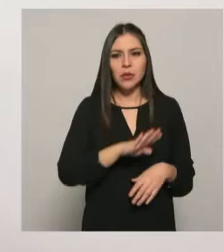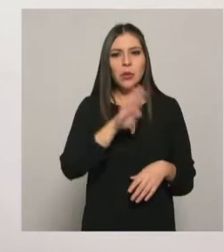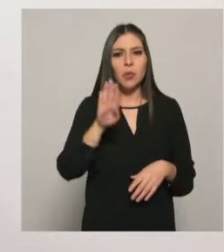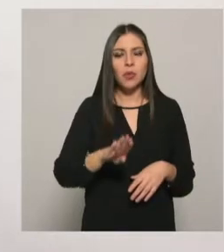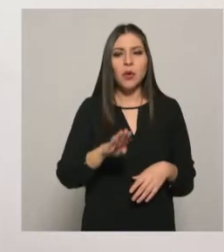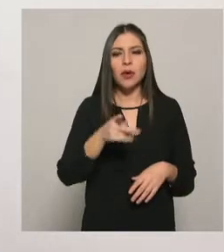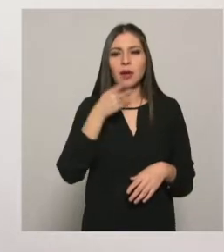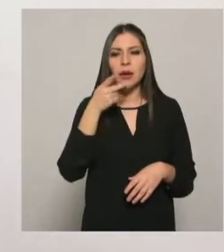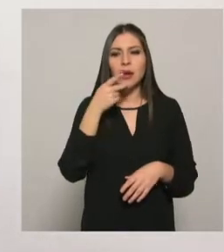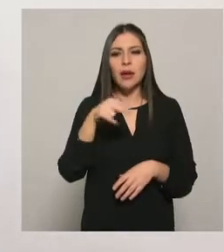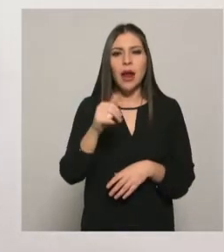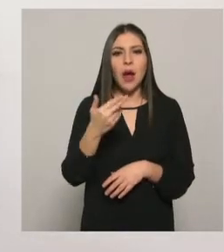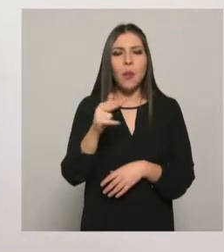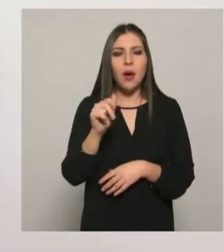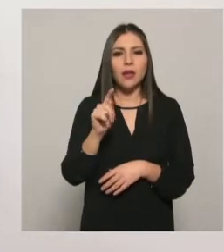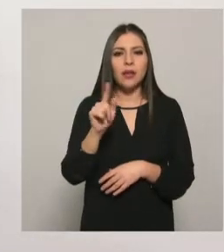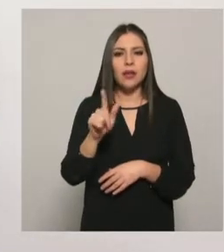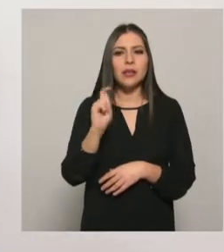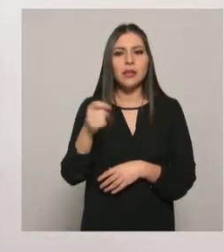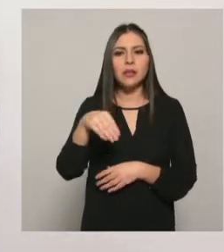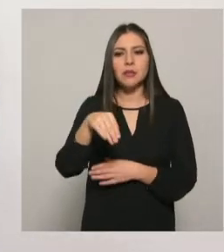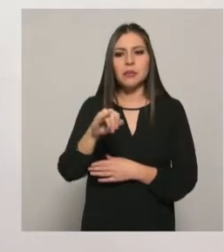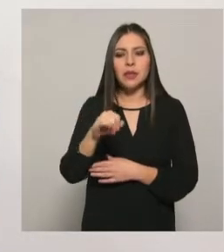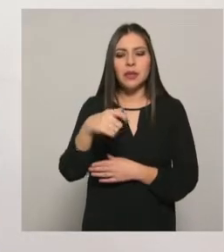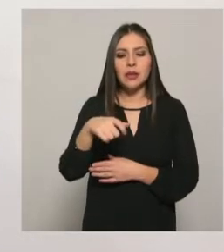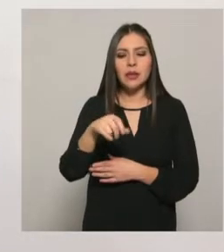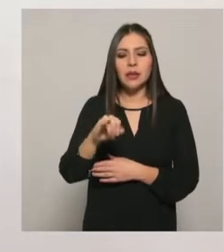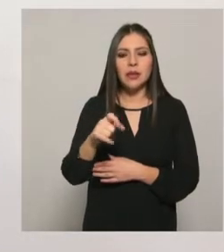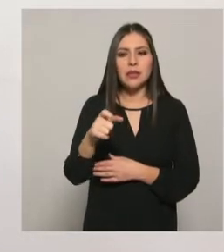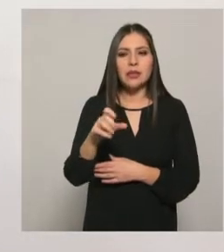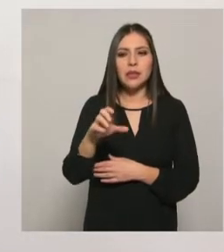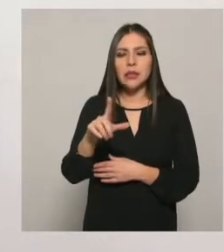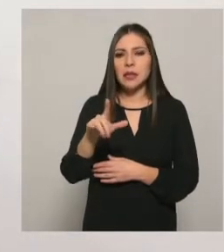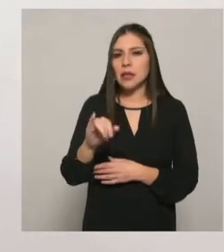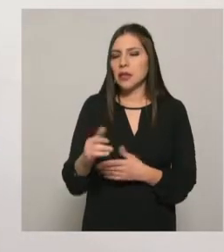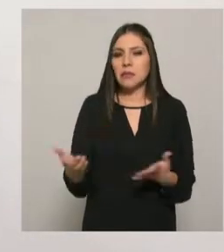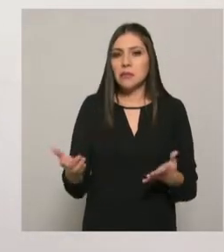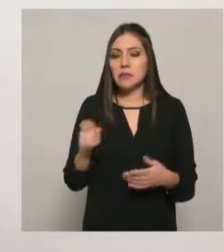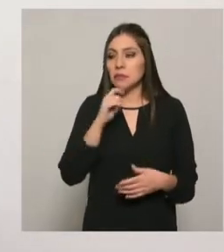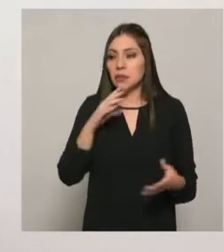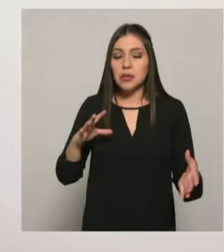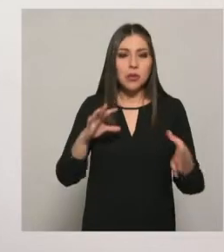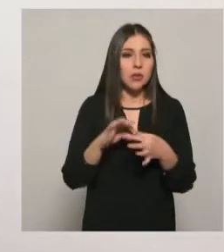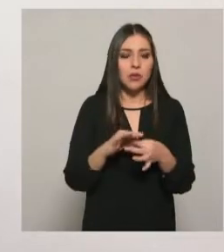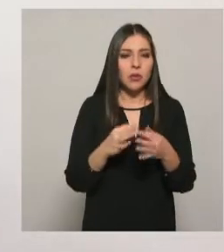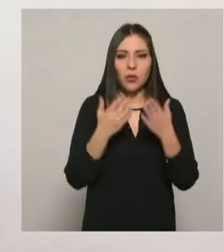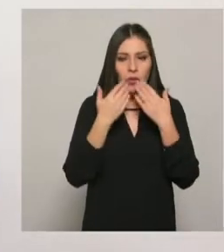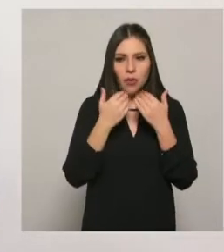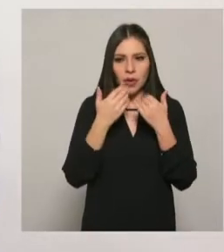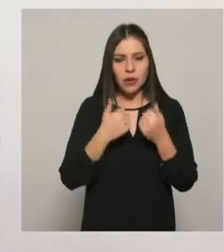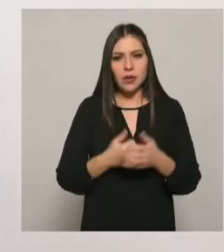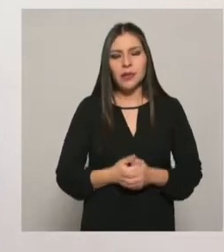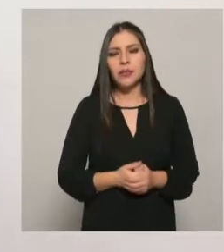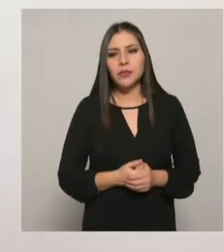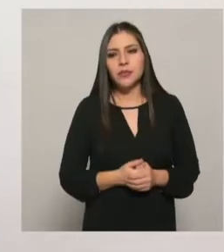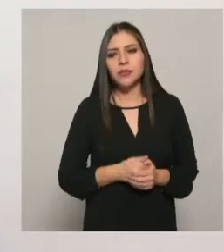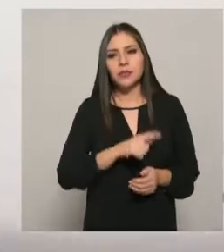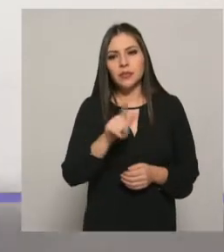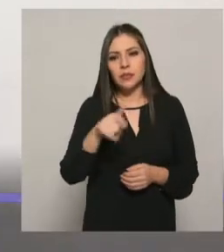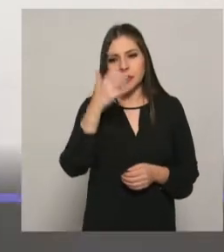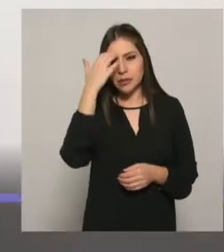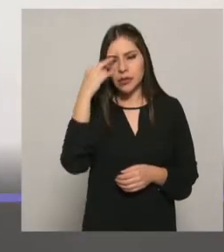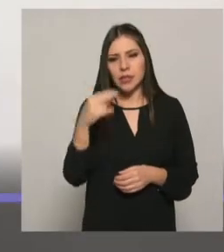miquiscli, y no hay ninguna relación con Cempoalxochitl, que comúnmente lo conocemos